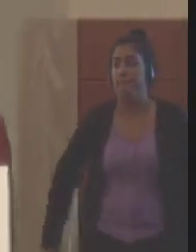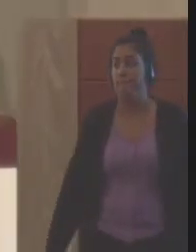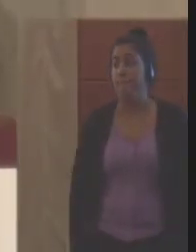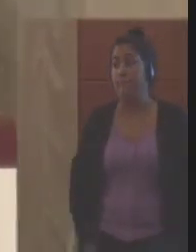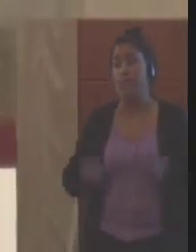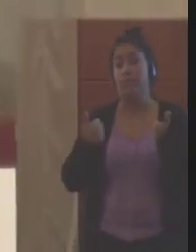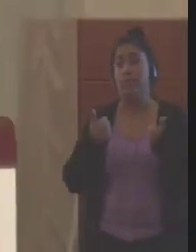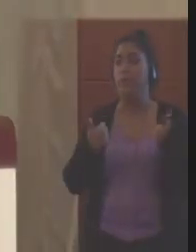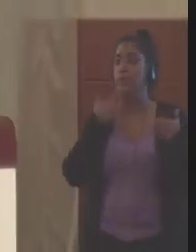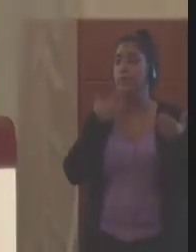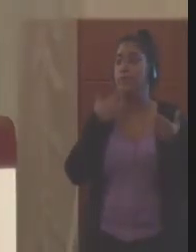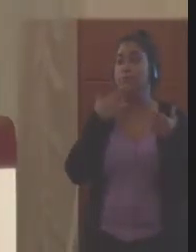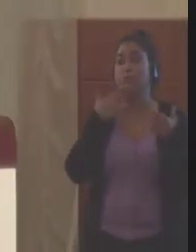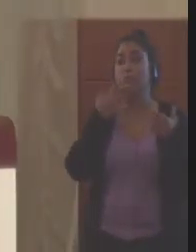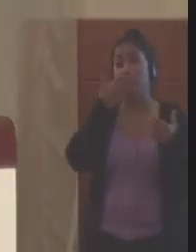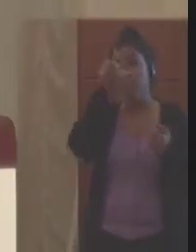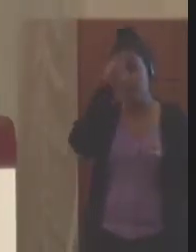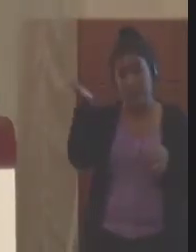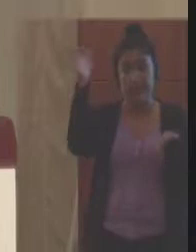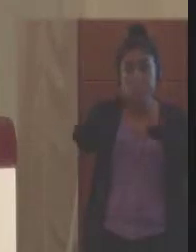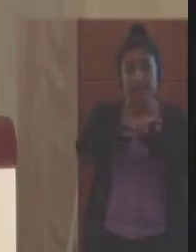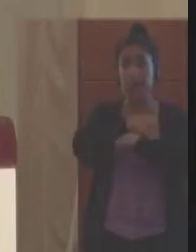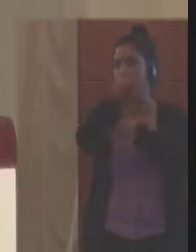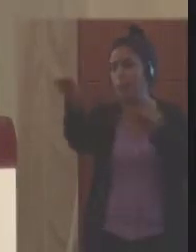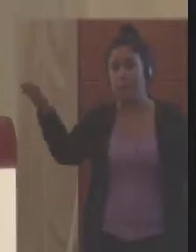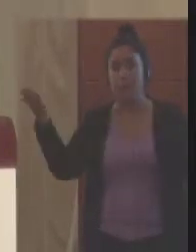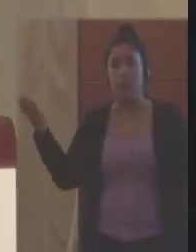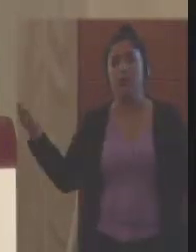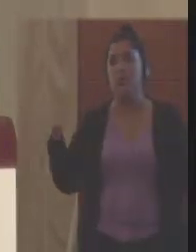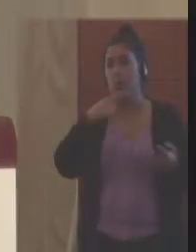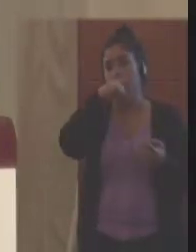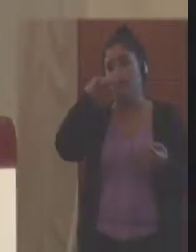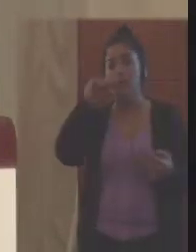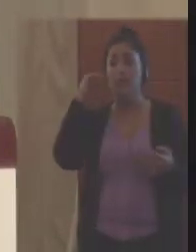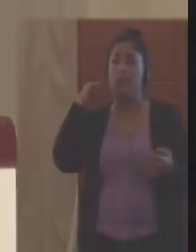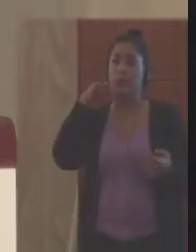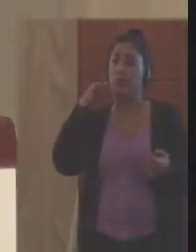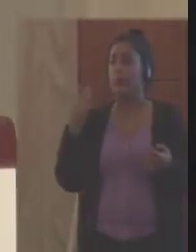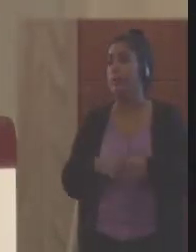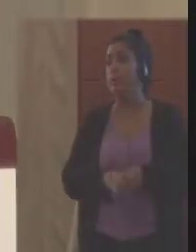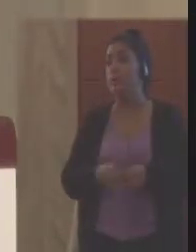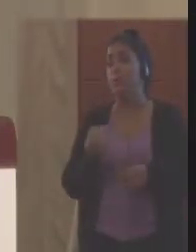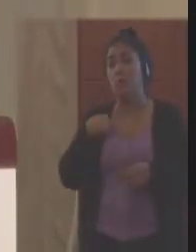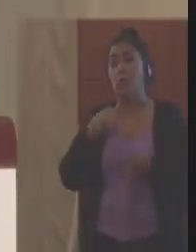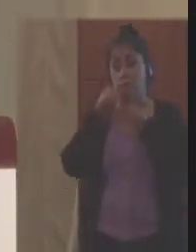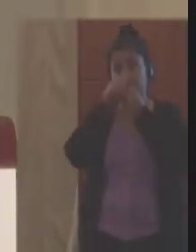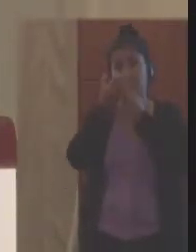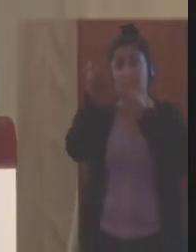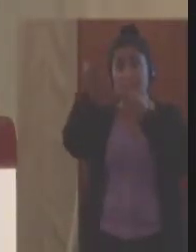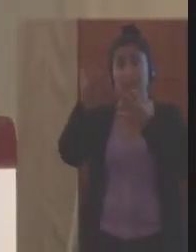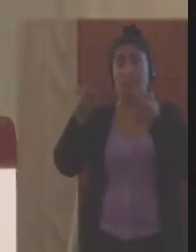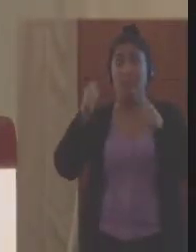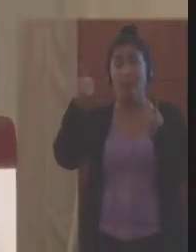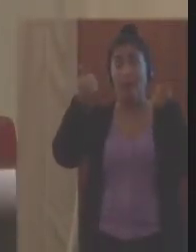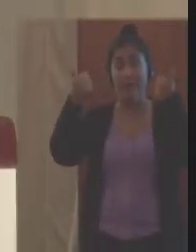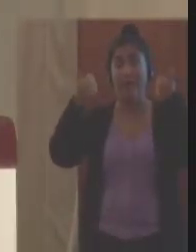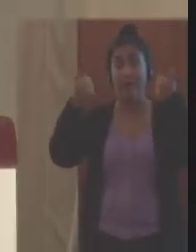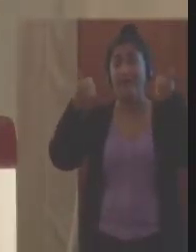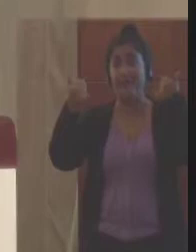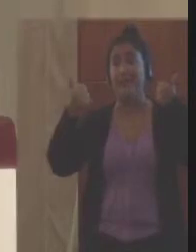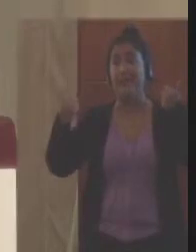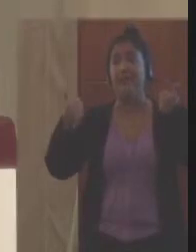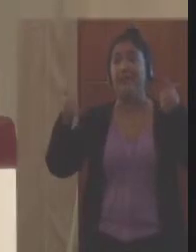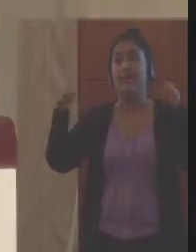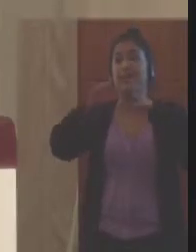Bien, bueno, buenas tardes para todos y todas. Yo también tengo una buena noticia. Ya el salón está